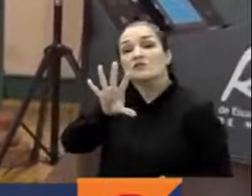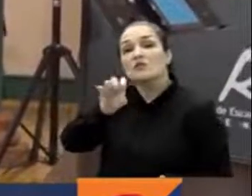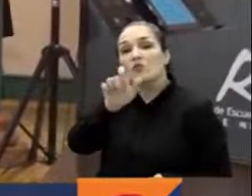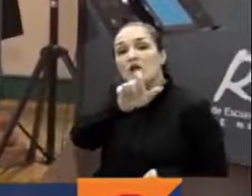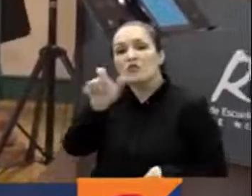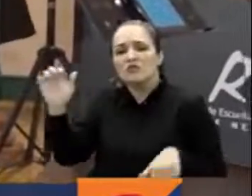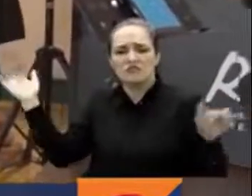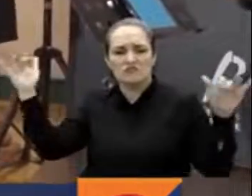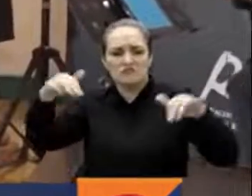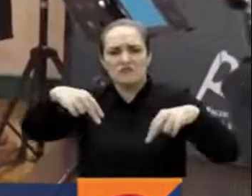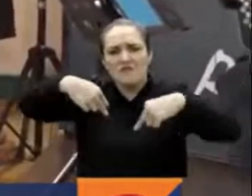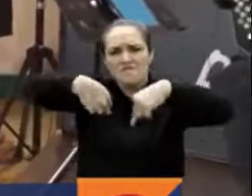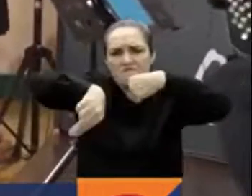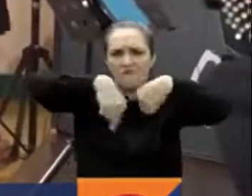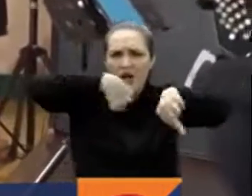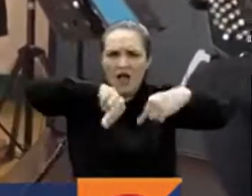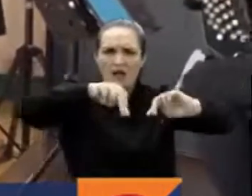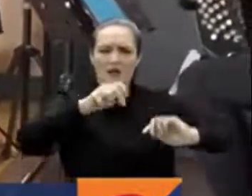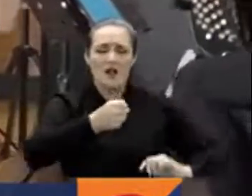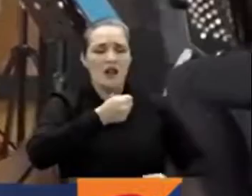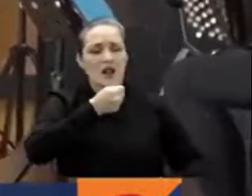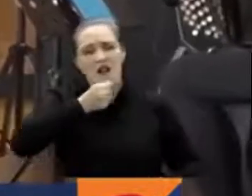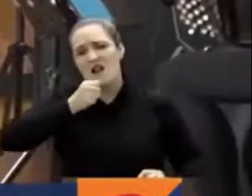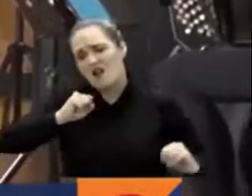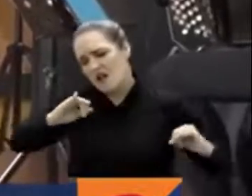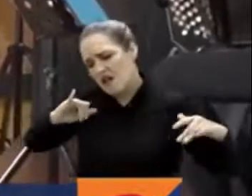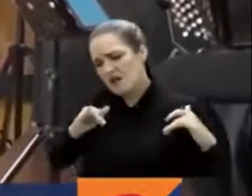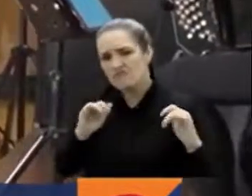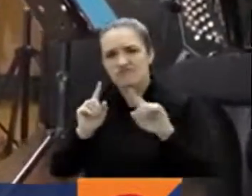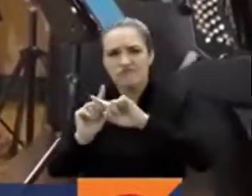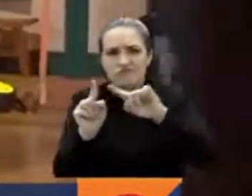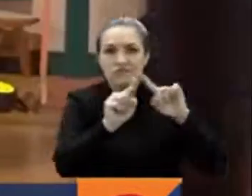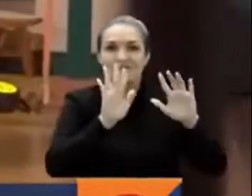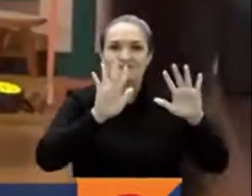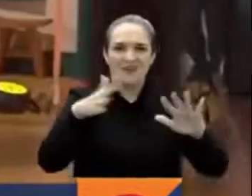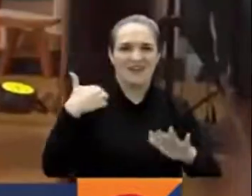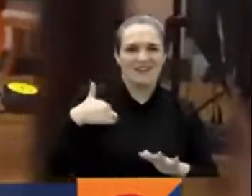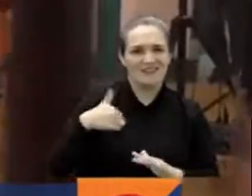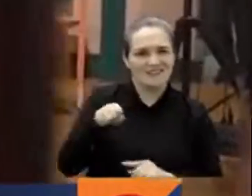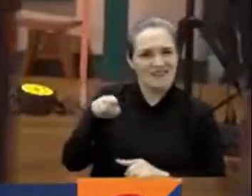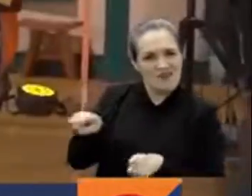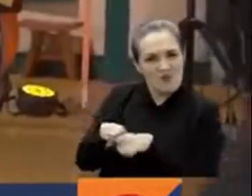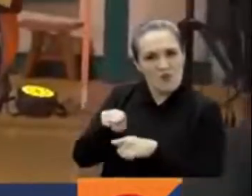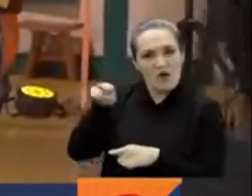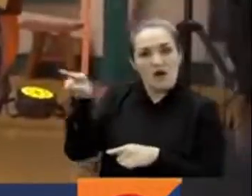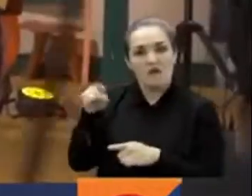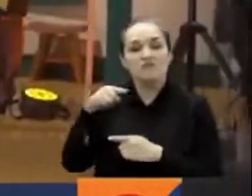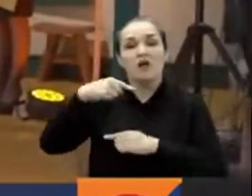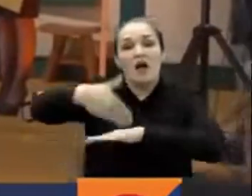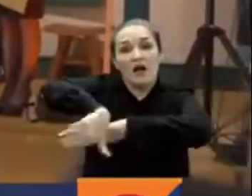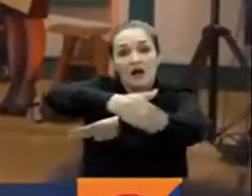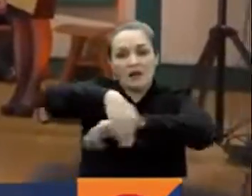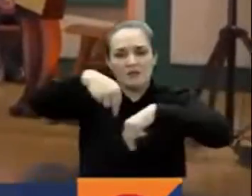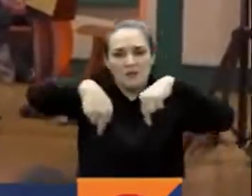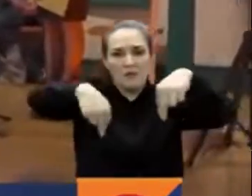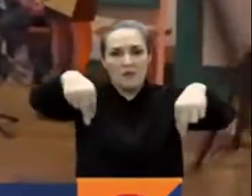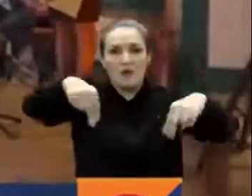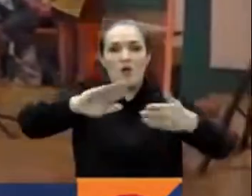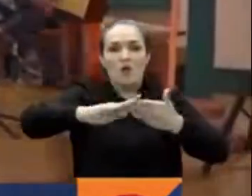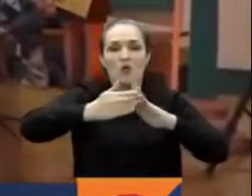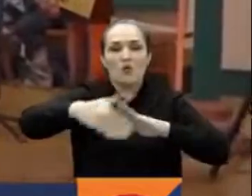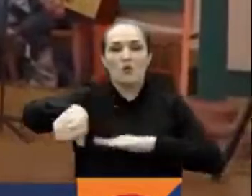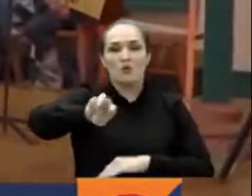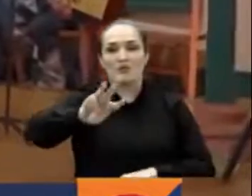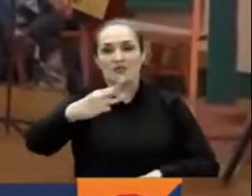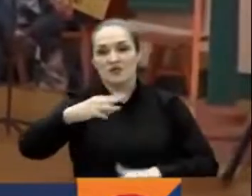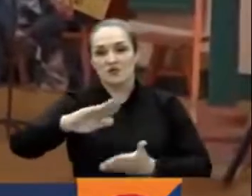realizarán concursos de baile, canto y muestras artísticas en una programación que regresa también a las calles de las comunas 3 y 4 con